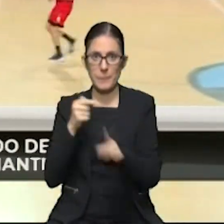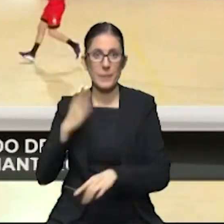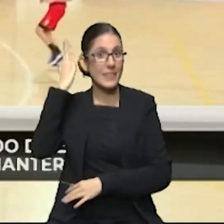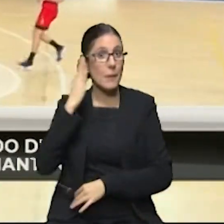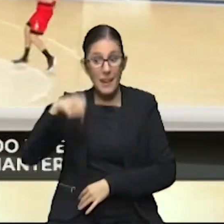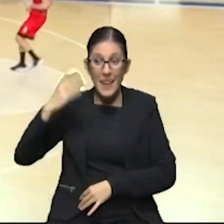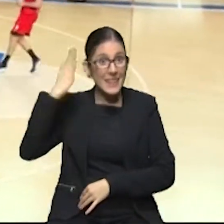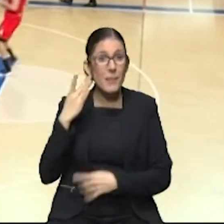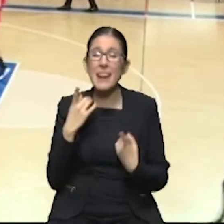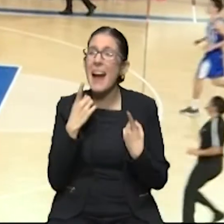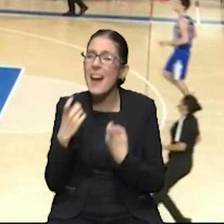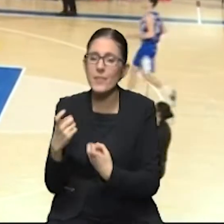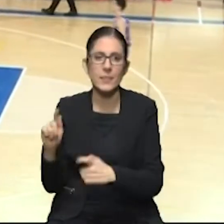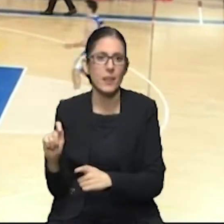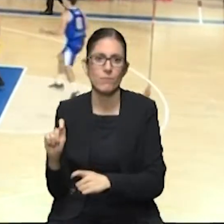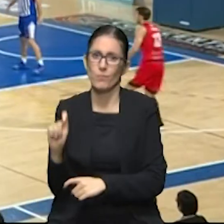triunfo tras dos derrotas.